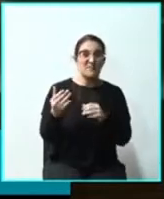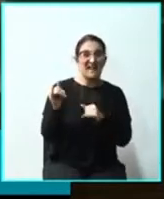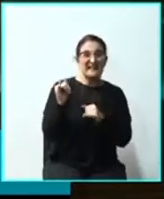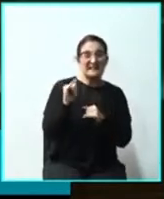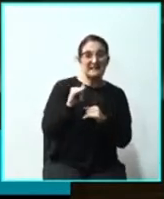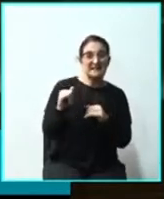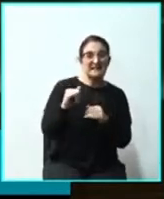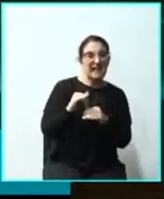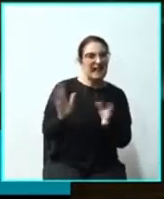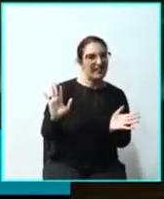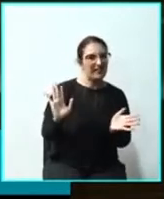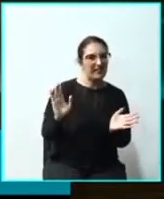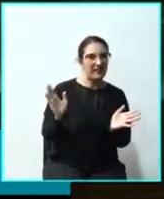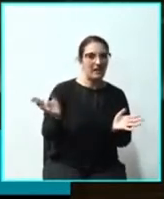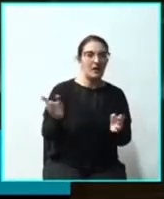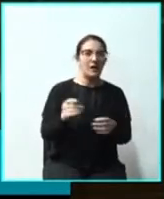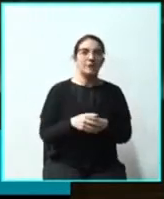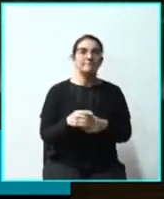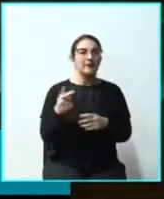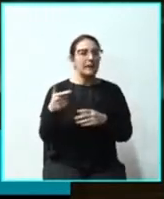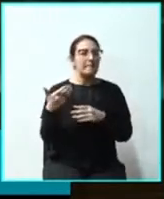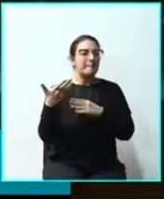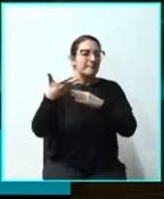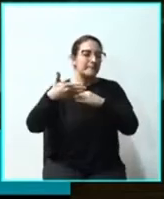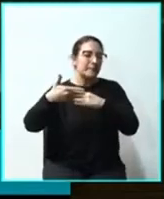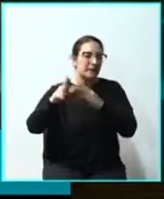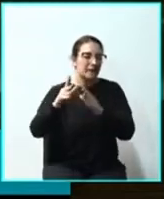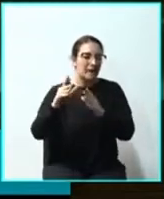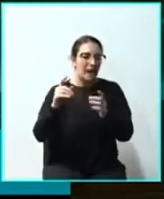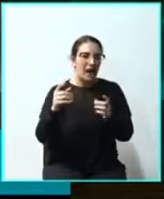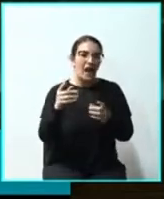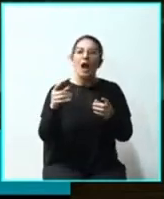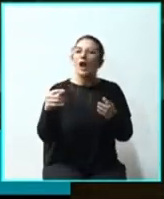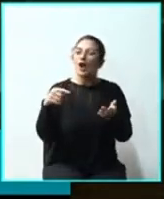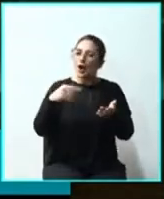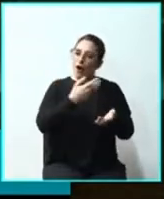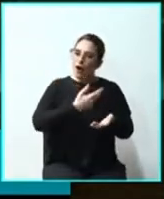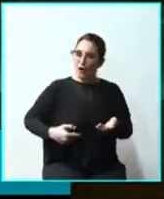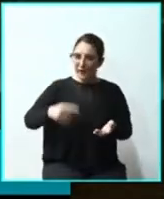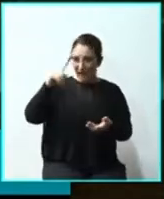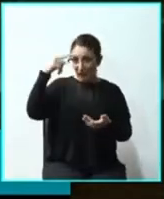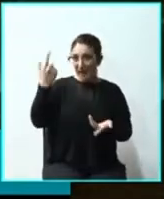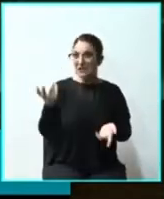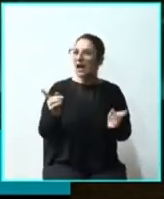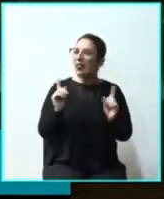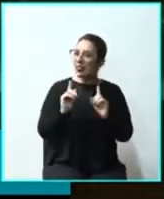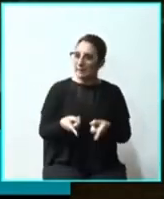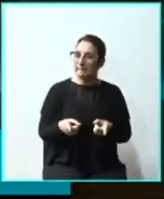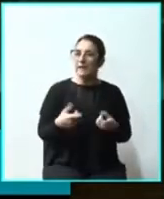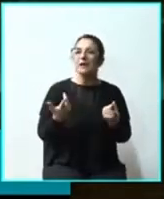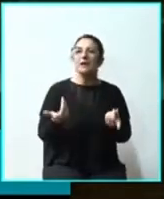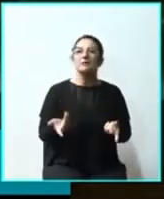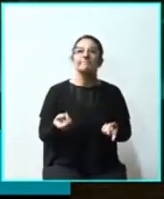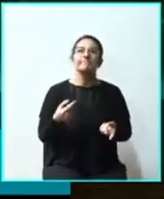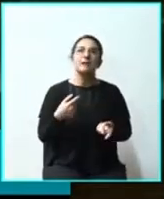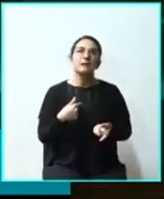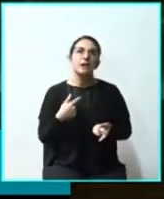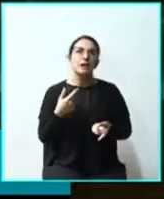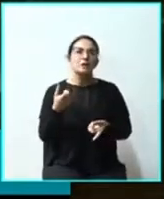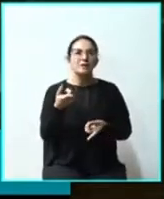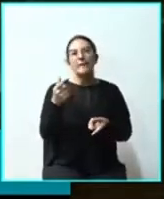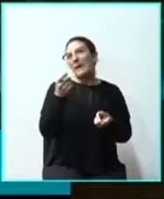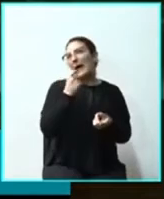Larreta, la hacemos extensiva también al gobierno de Alberto Fernández, pero quien no tenga esa caracterización y dice, bueno, una pregunta